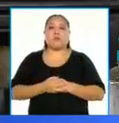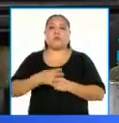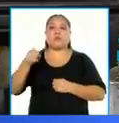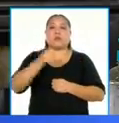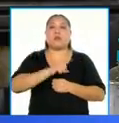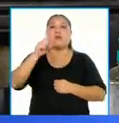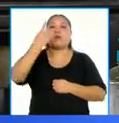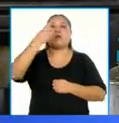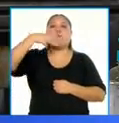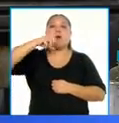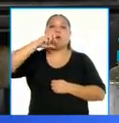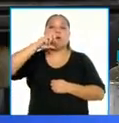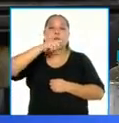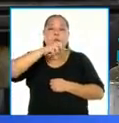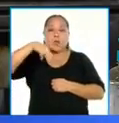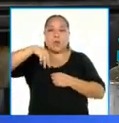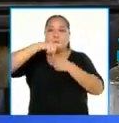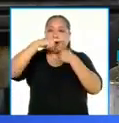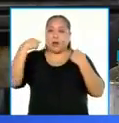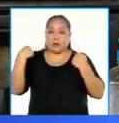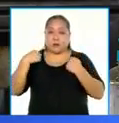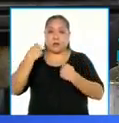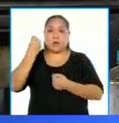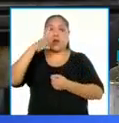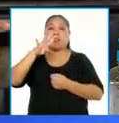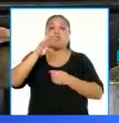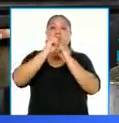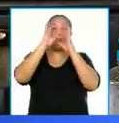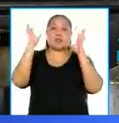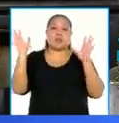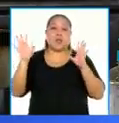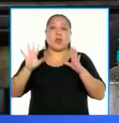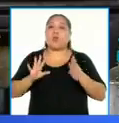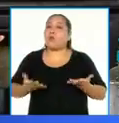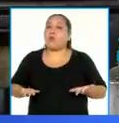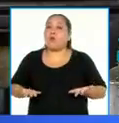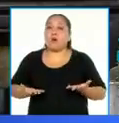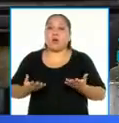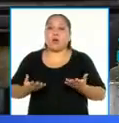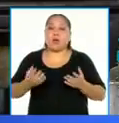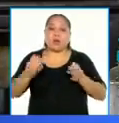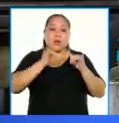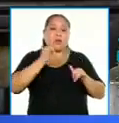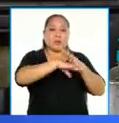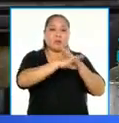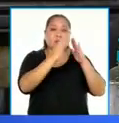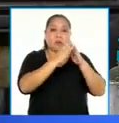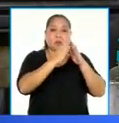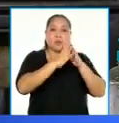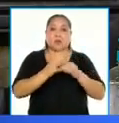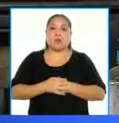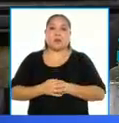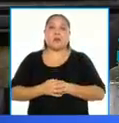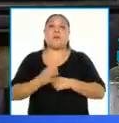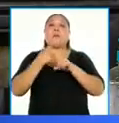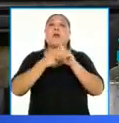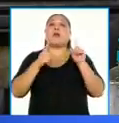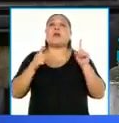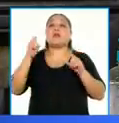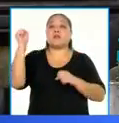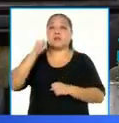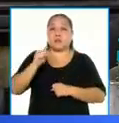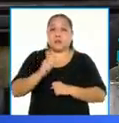del 1 de marzo y por 14 días, ya no hay cuarentena, para ser más clara. Pero sí